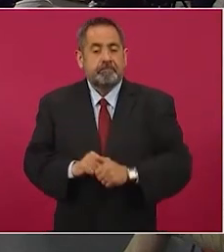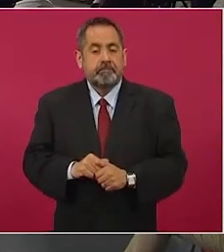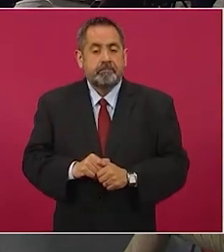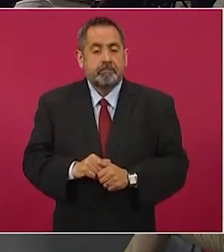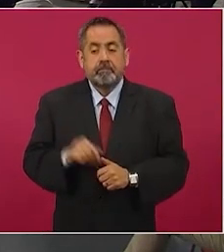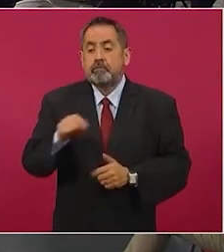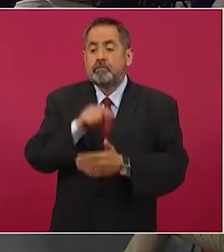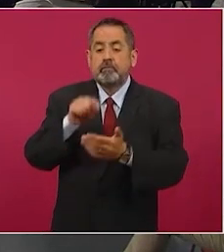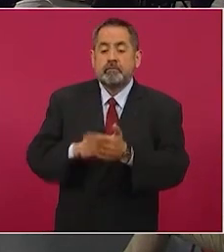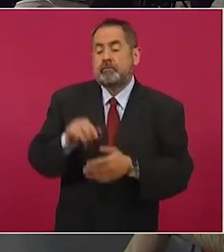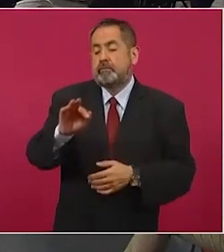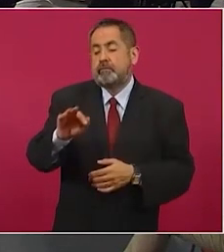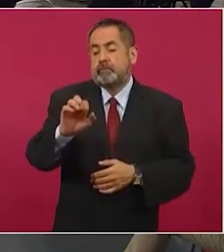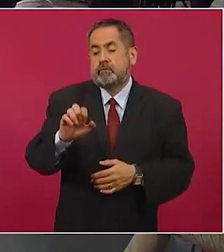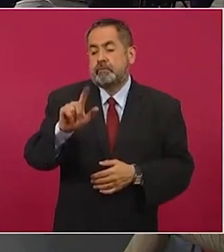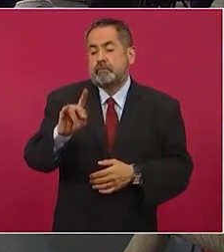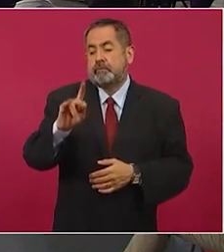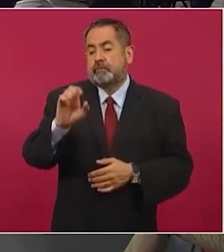Felipe Carrillo Puerto,